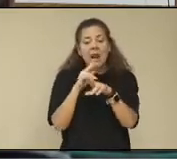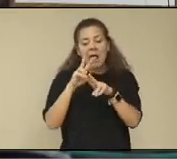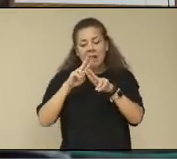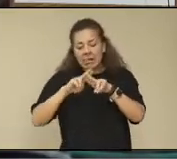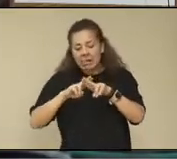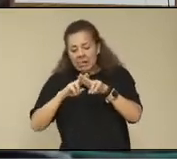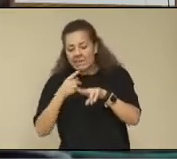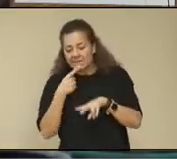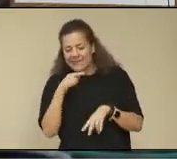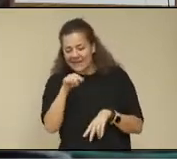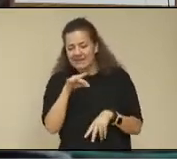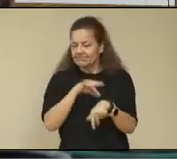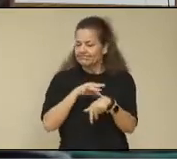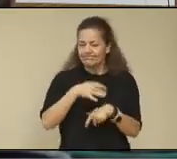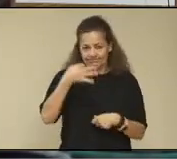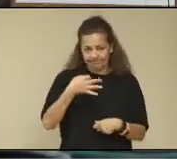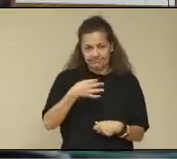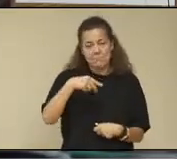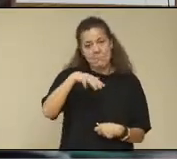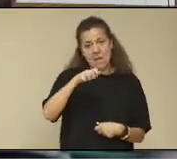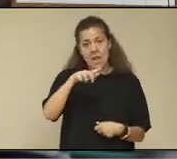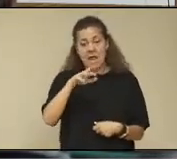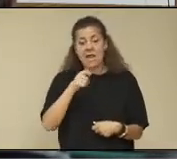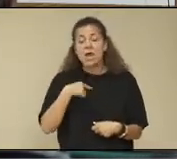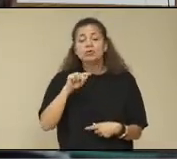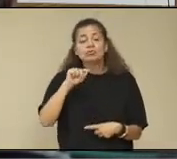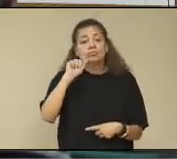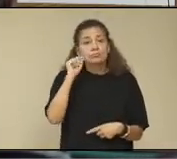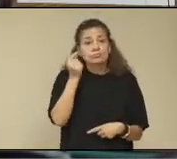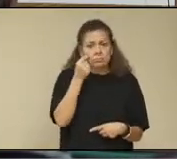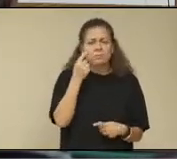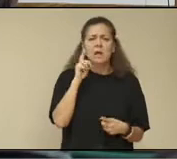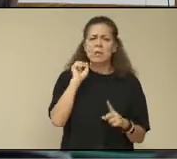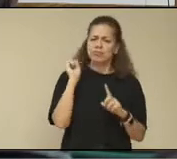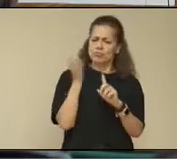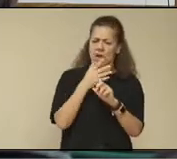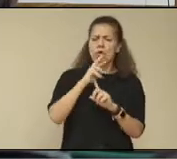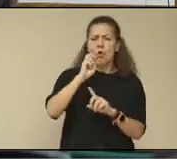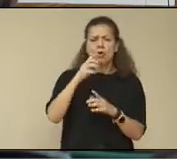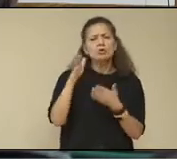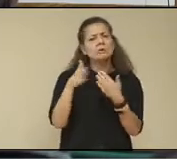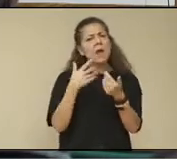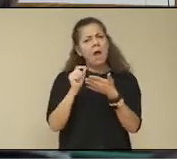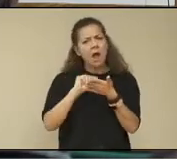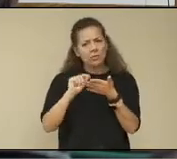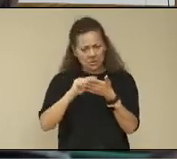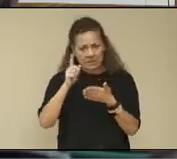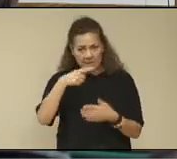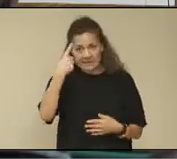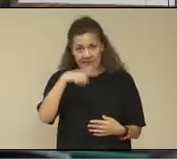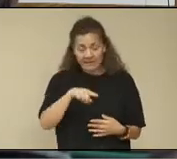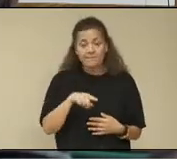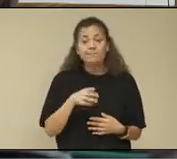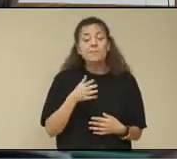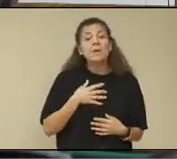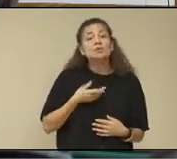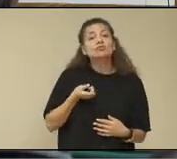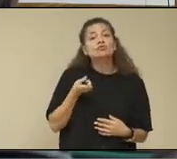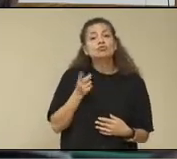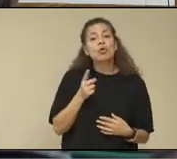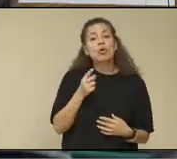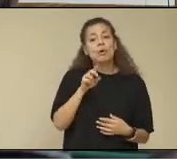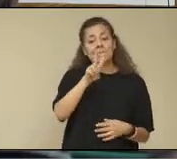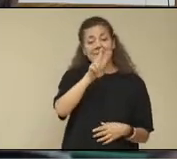diagnosticar malaria. Y nosotros hemos encontrado, y lo encuentran muchos otros autores, que, por ejemplo, solamente